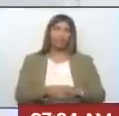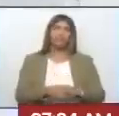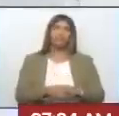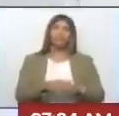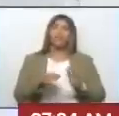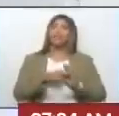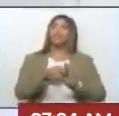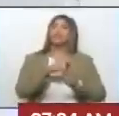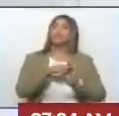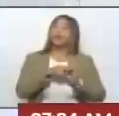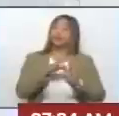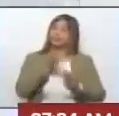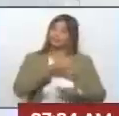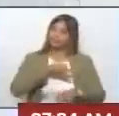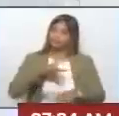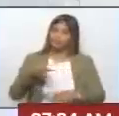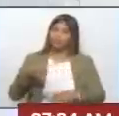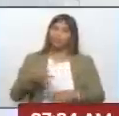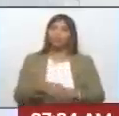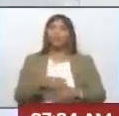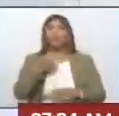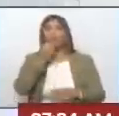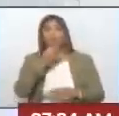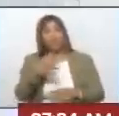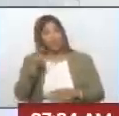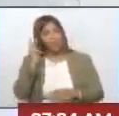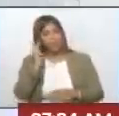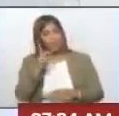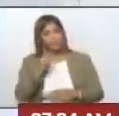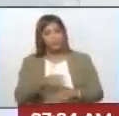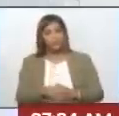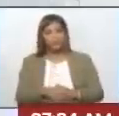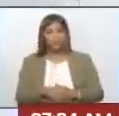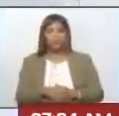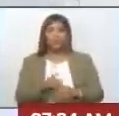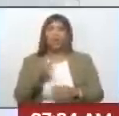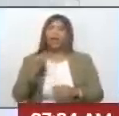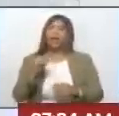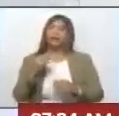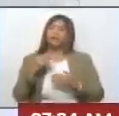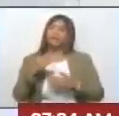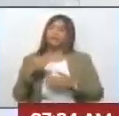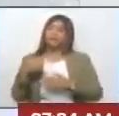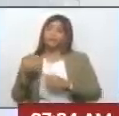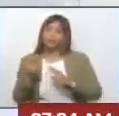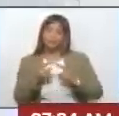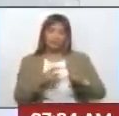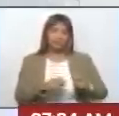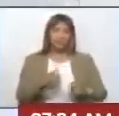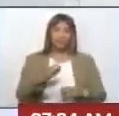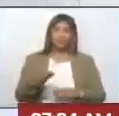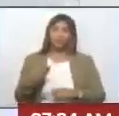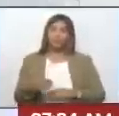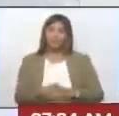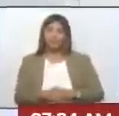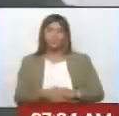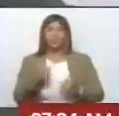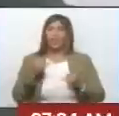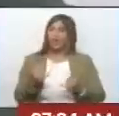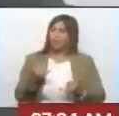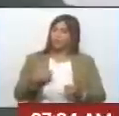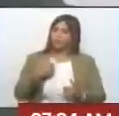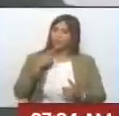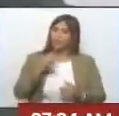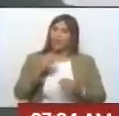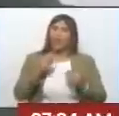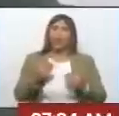de excelencia, con muy buenos profesores y áreas de investigación sumamente importantes. Ahora, ¿cómo hacer para que